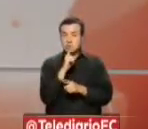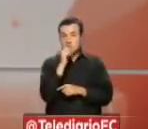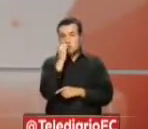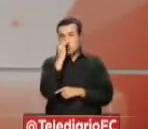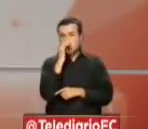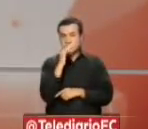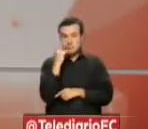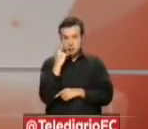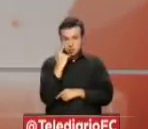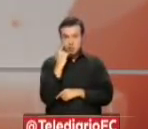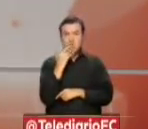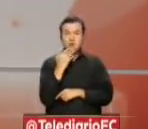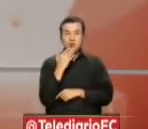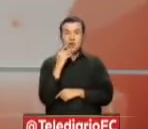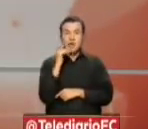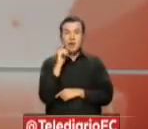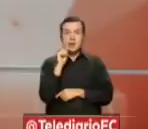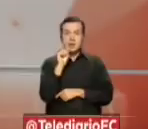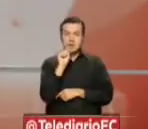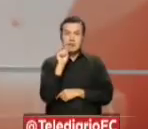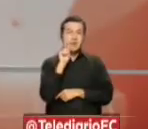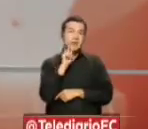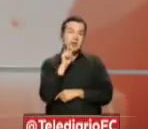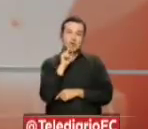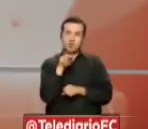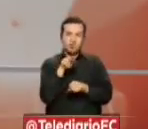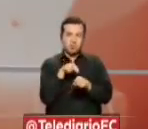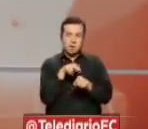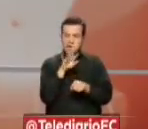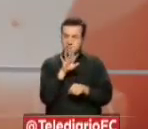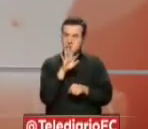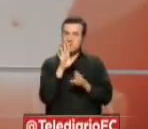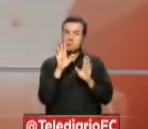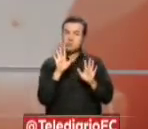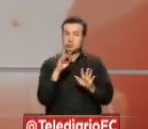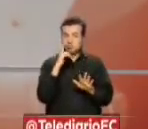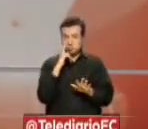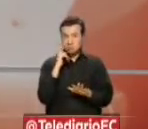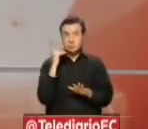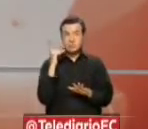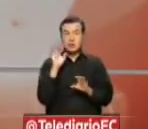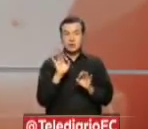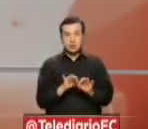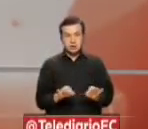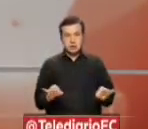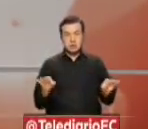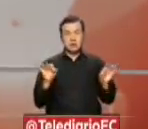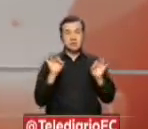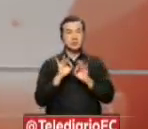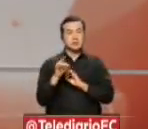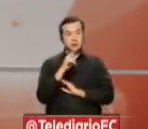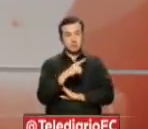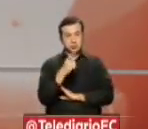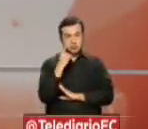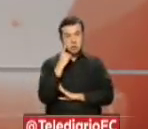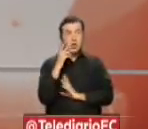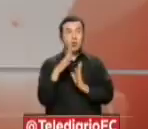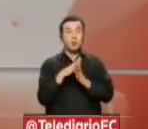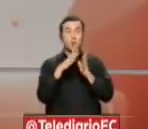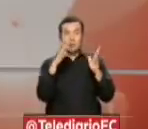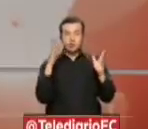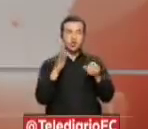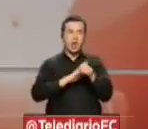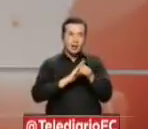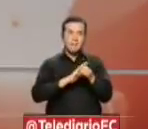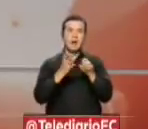de cera de color un poquito negra. Eso es lo normal. Pero también tomemos en cuenta que es importante no limpiar en exceso, porque eso